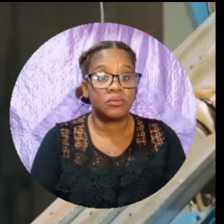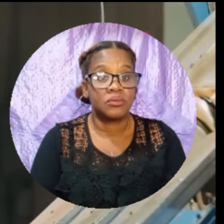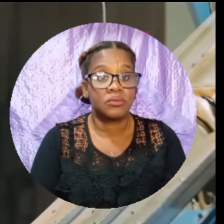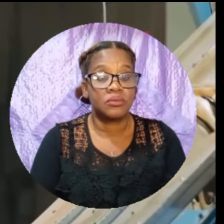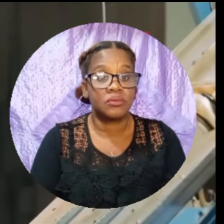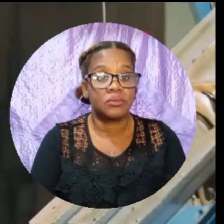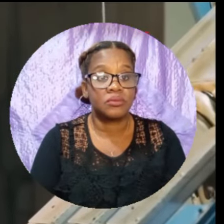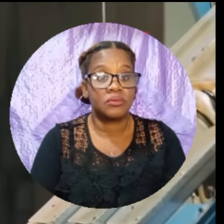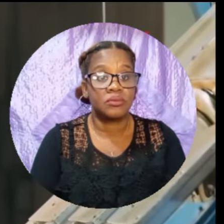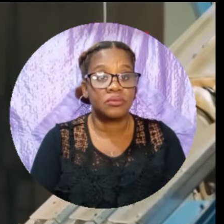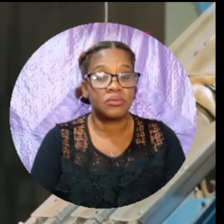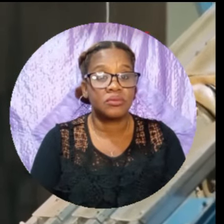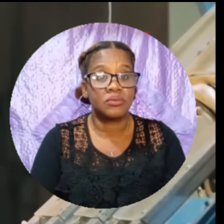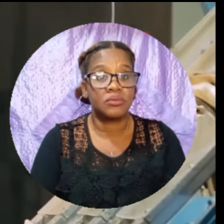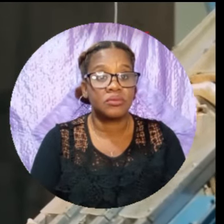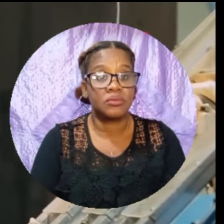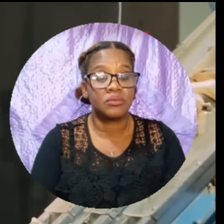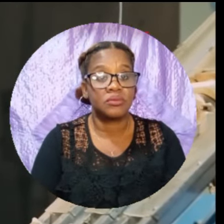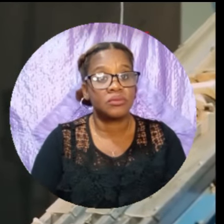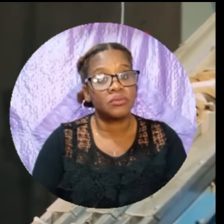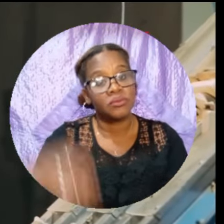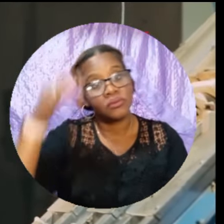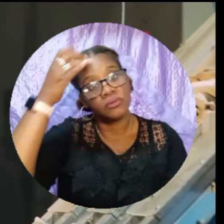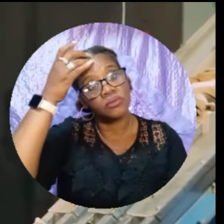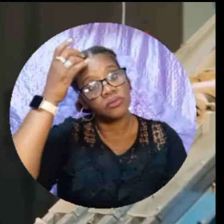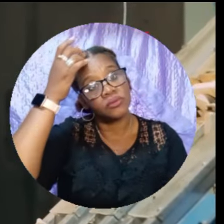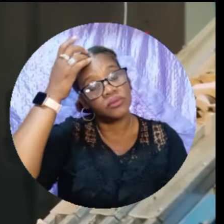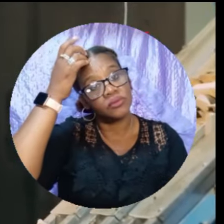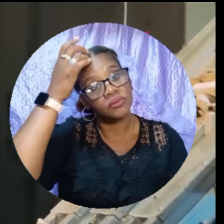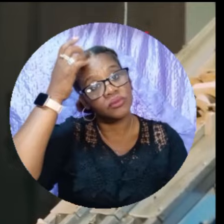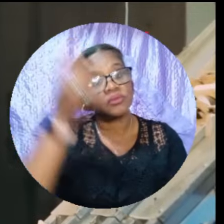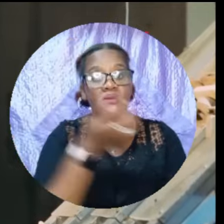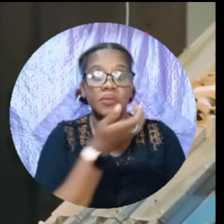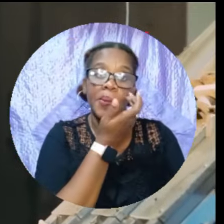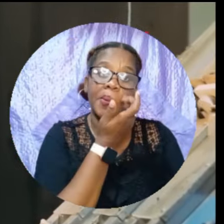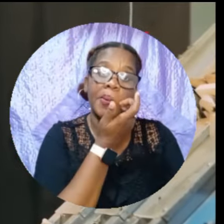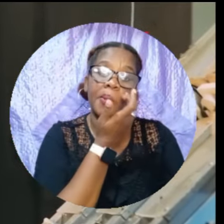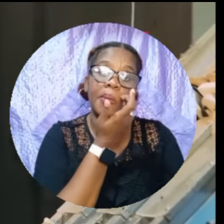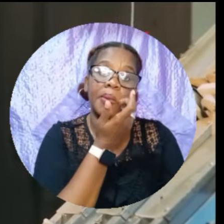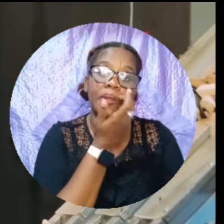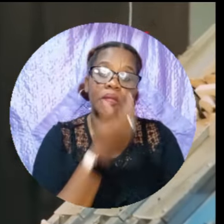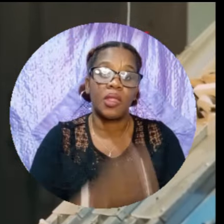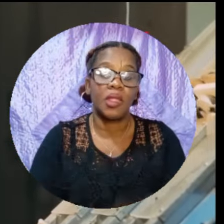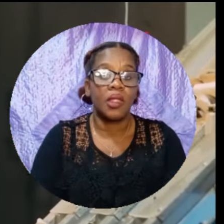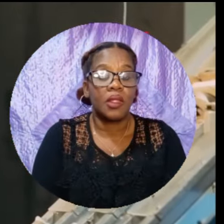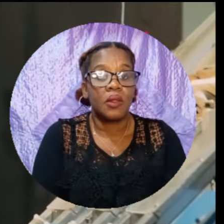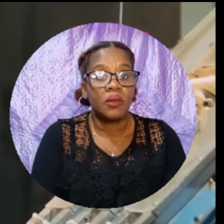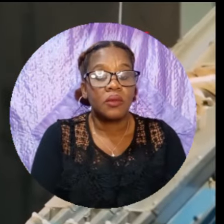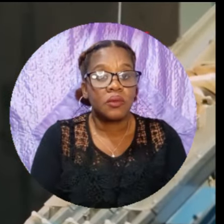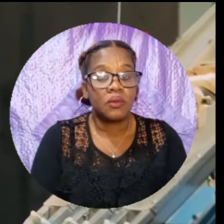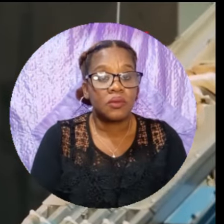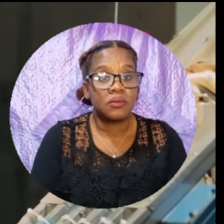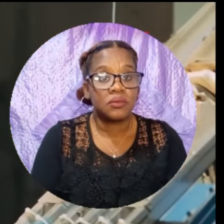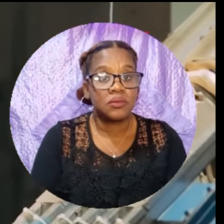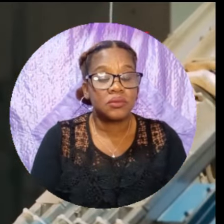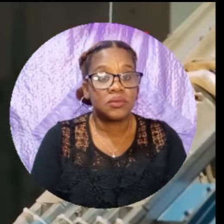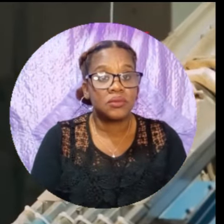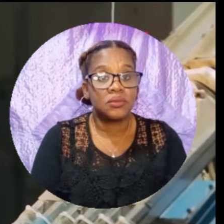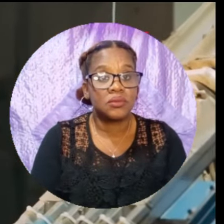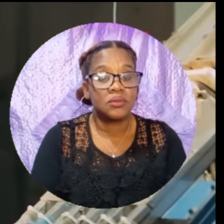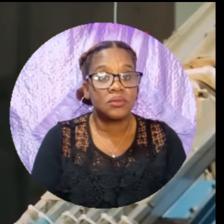de las máquinas, que es un acetro, que clasifica por el color. Esta máquina lo que hace es que cuando se coloca el café, ella clasifica esos